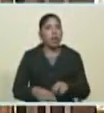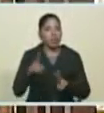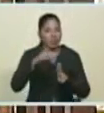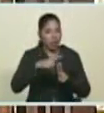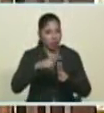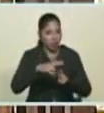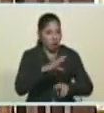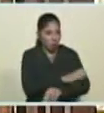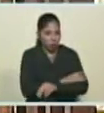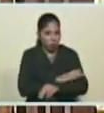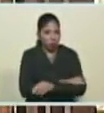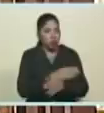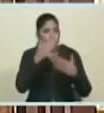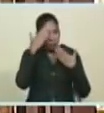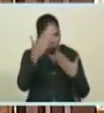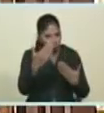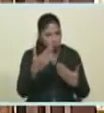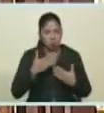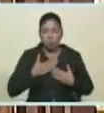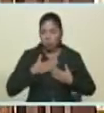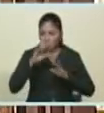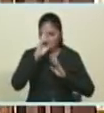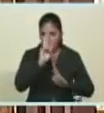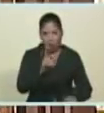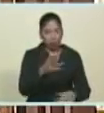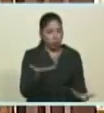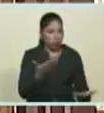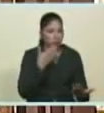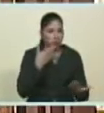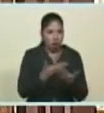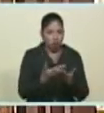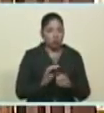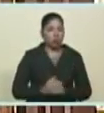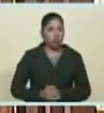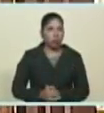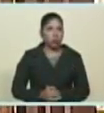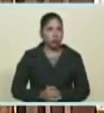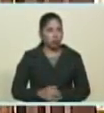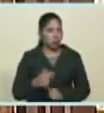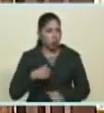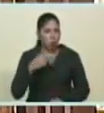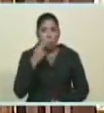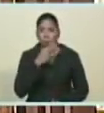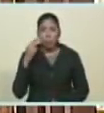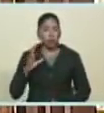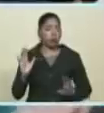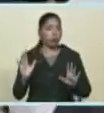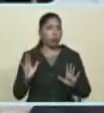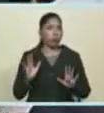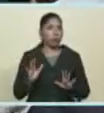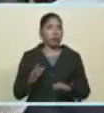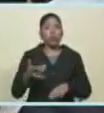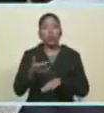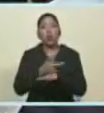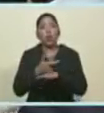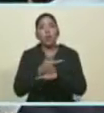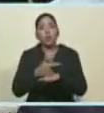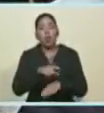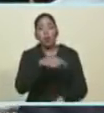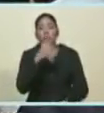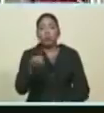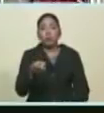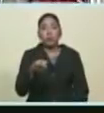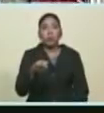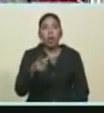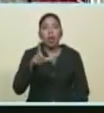del Táchira. Doy mi saludo y mi respeto. Mi palabra de compromiso. Al gobernador Lady